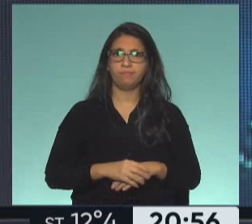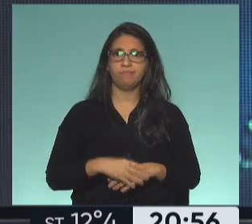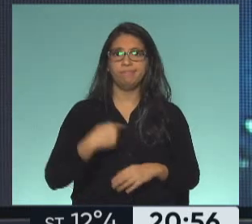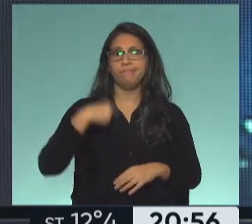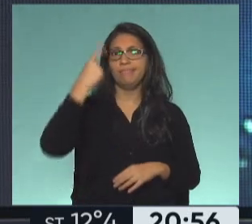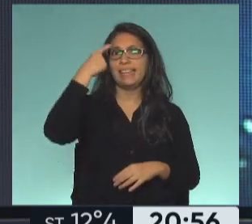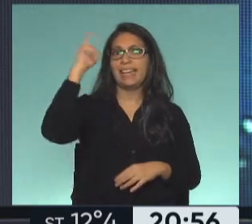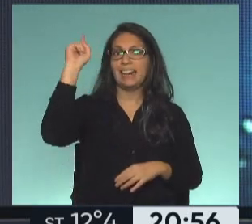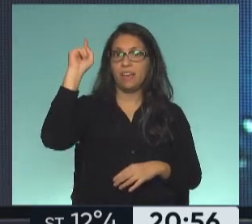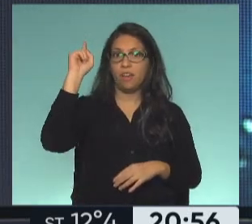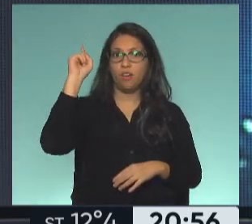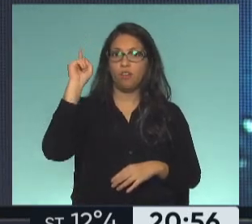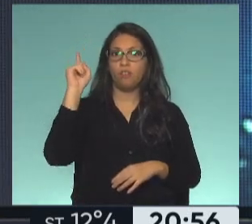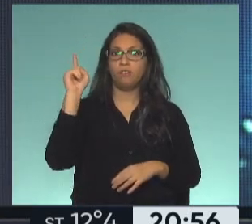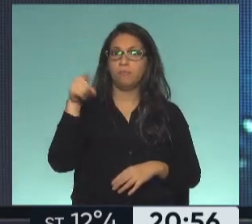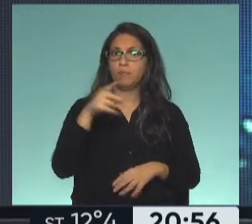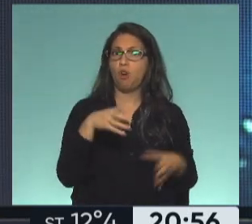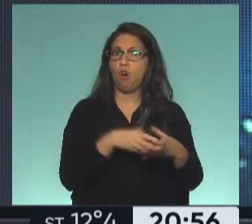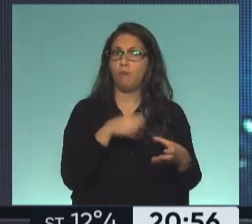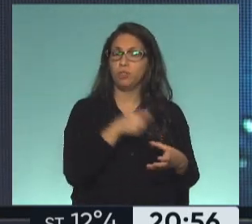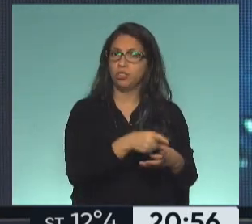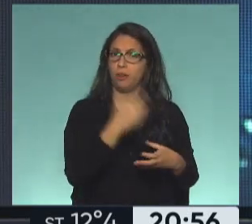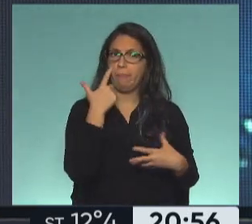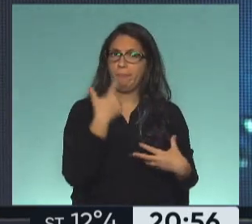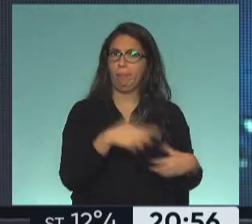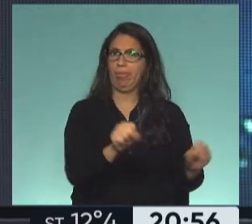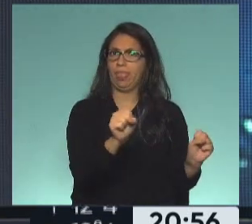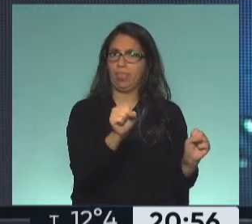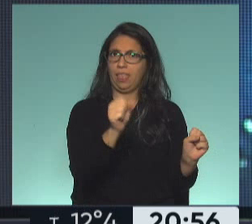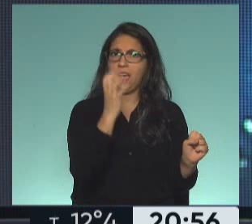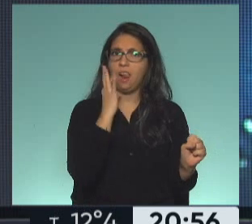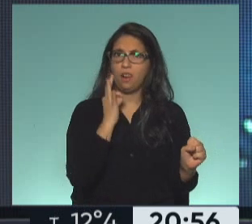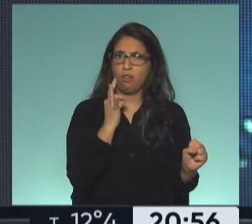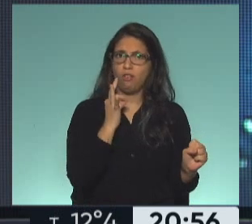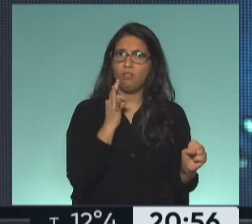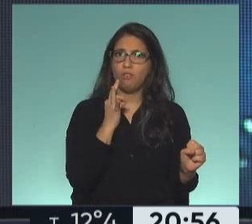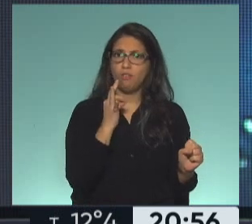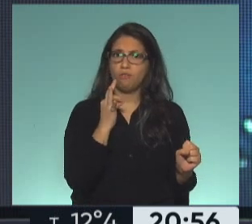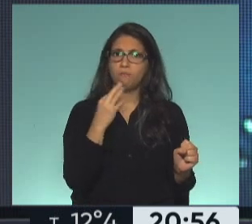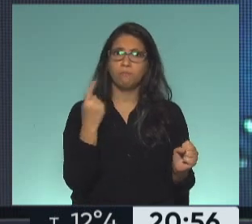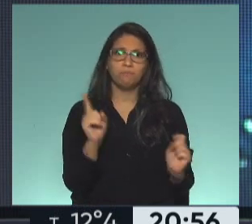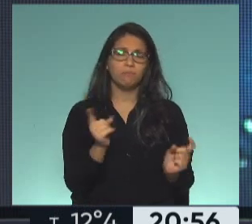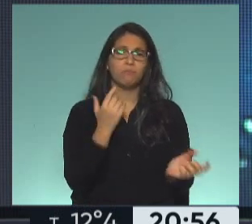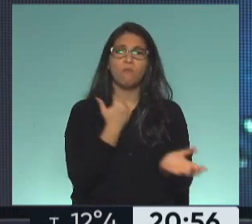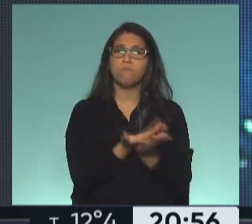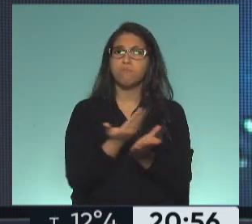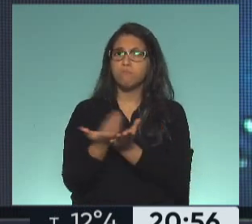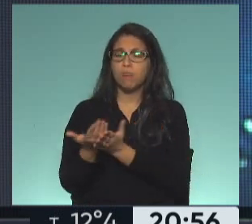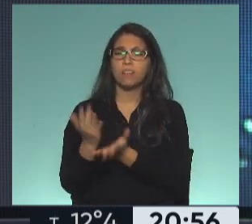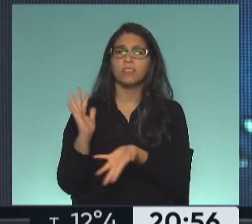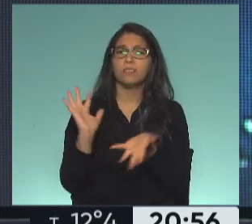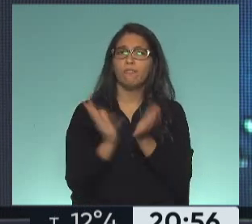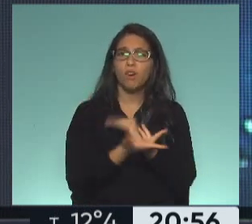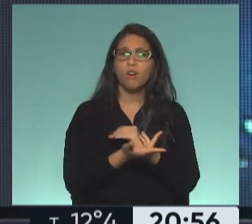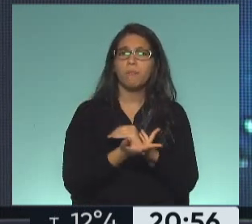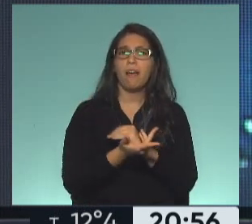lo que descubrió la oposición es que las propuestas, el programa